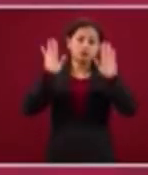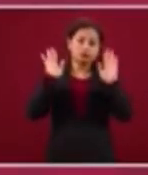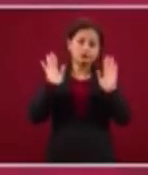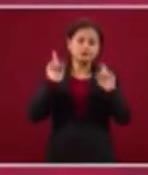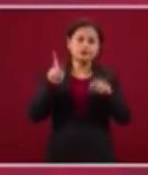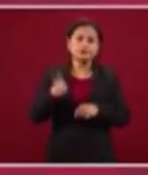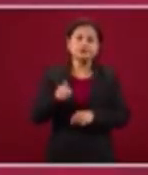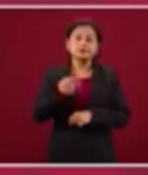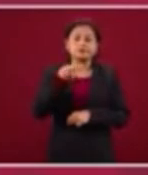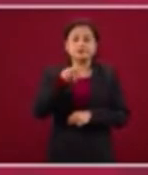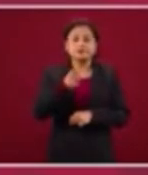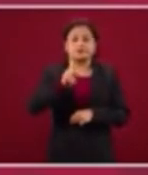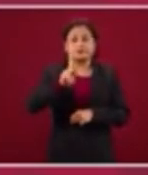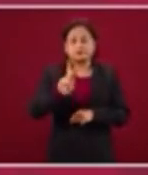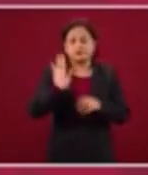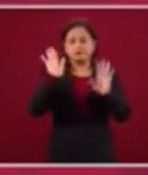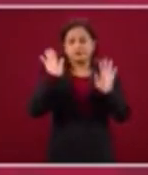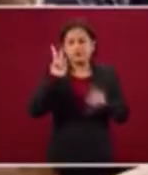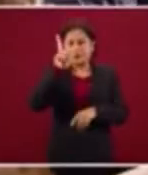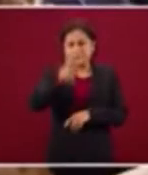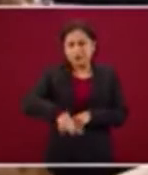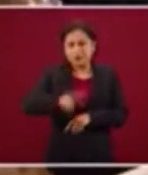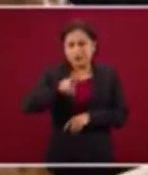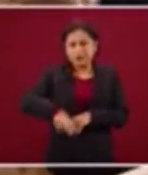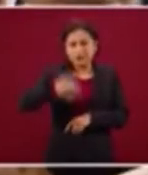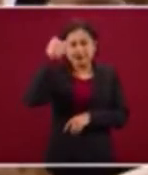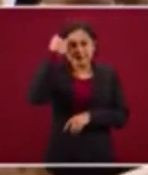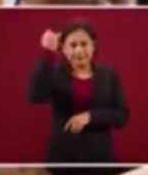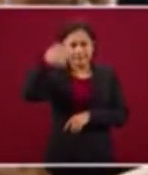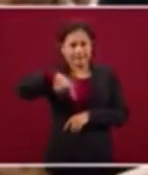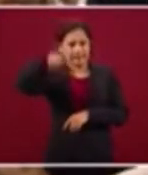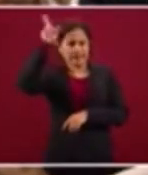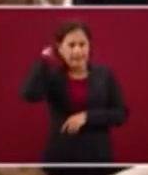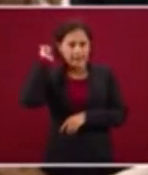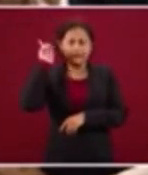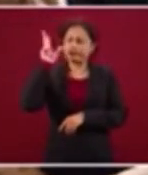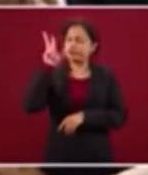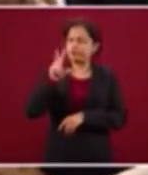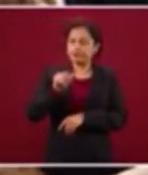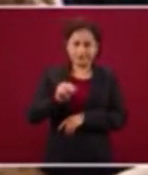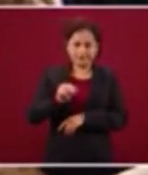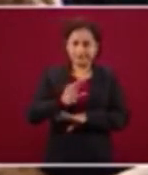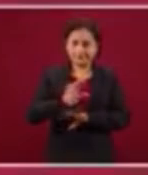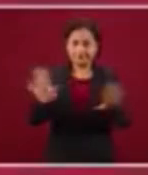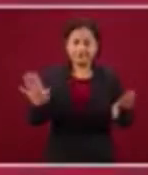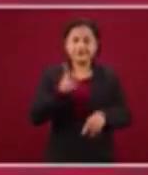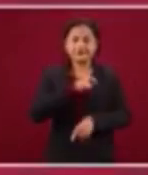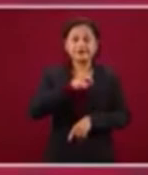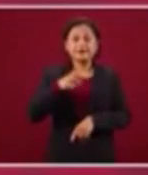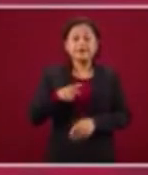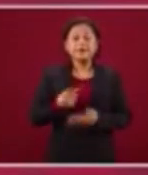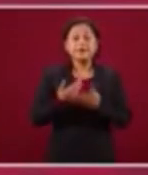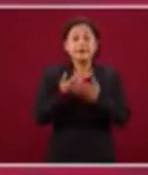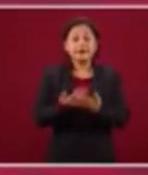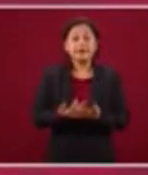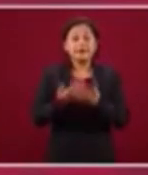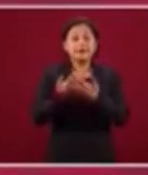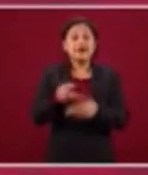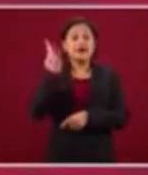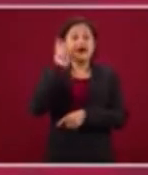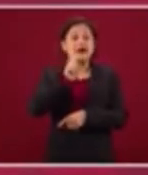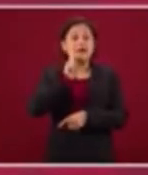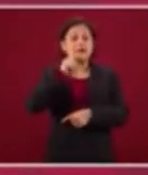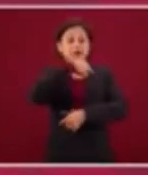descabellada la idea. Es cosa de esperar lo que salga